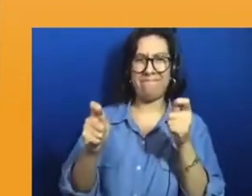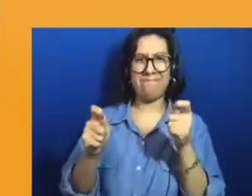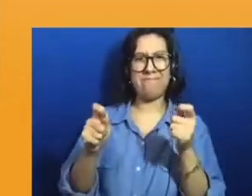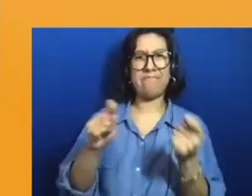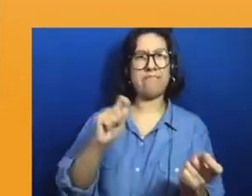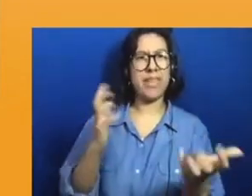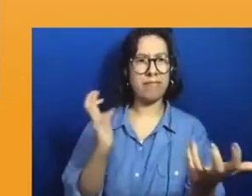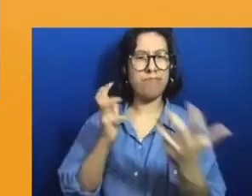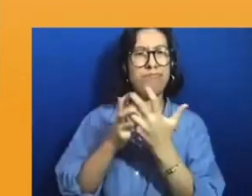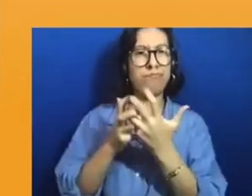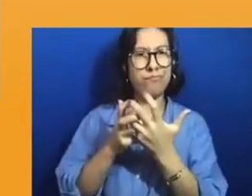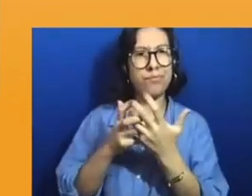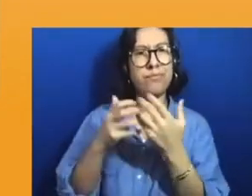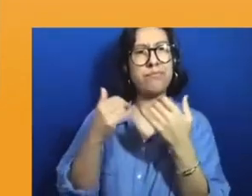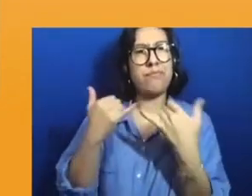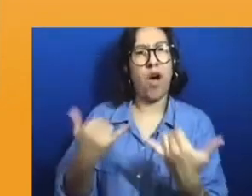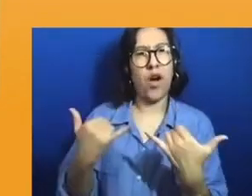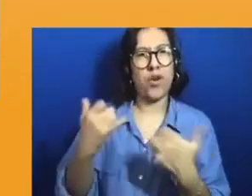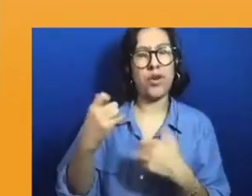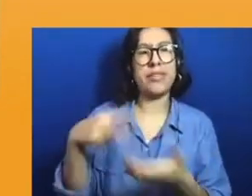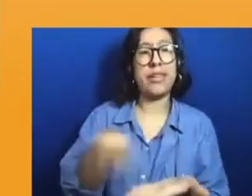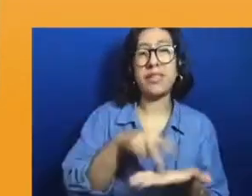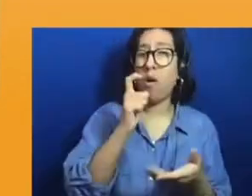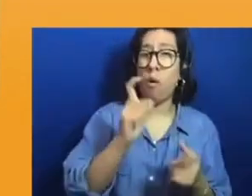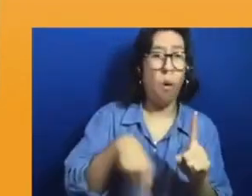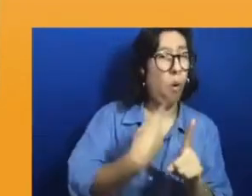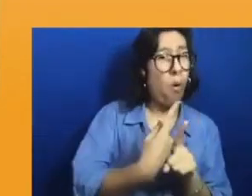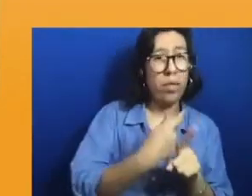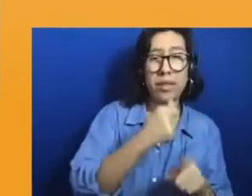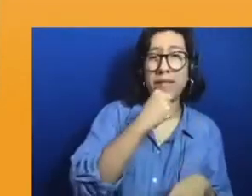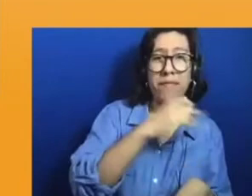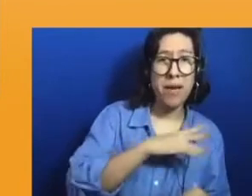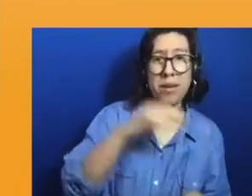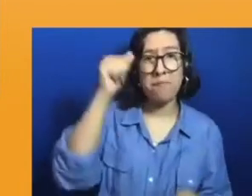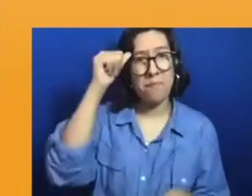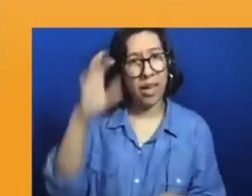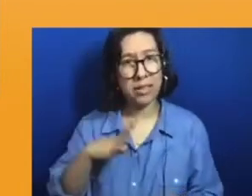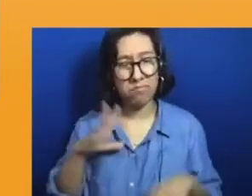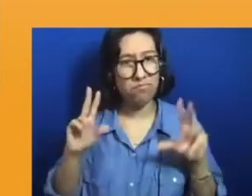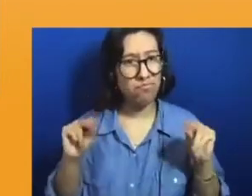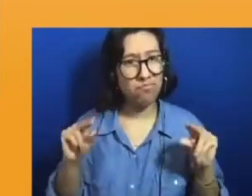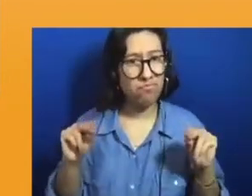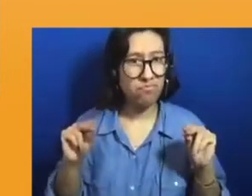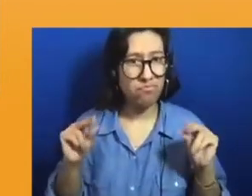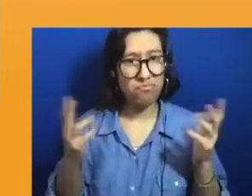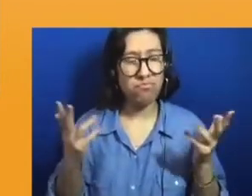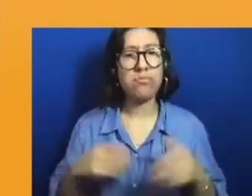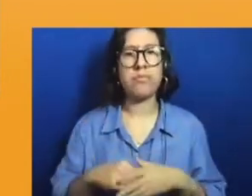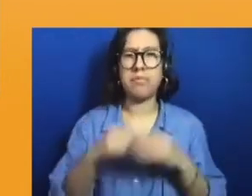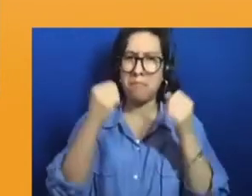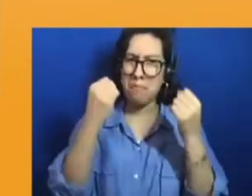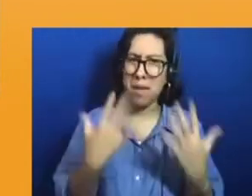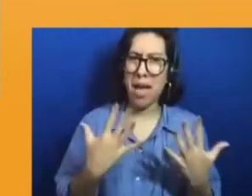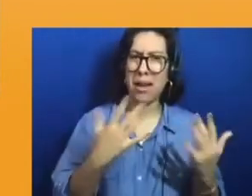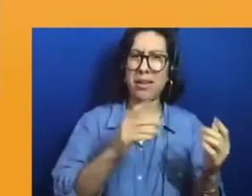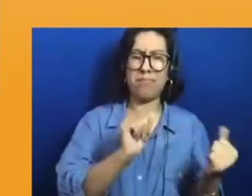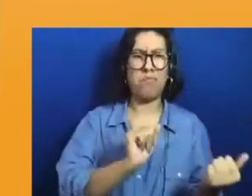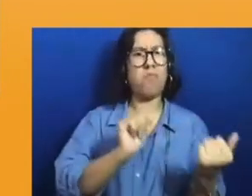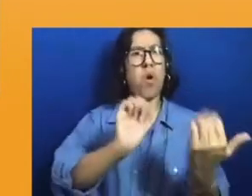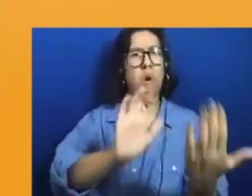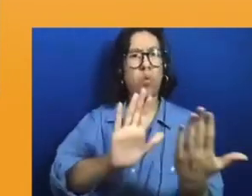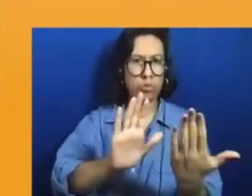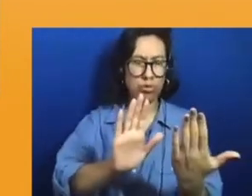en la que no solamente existe el masculino y el femenino, pero es un acercamiento muy